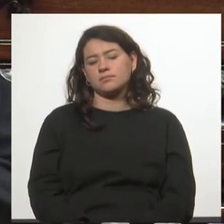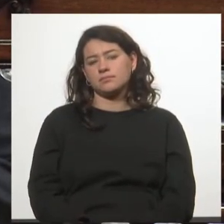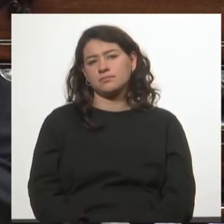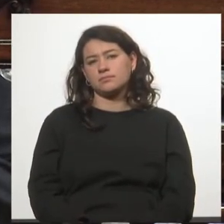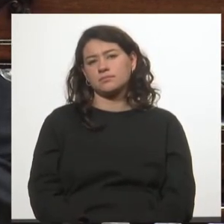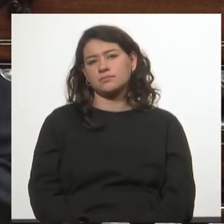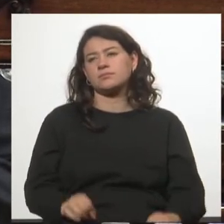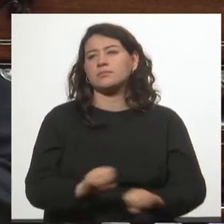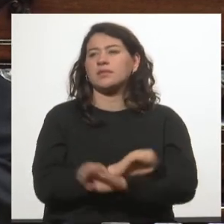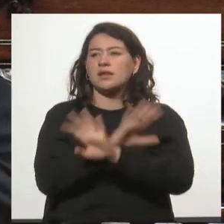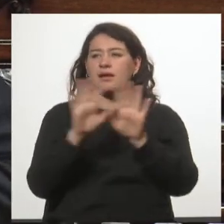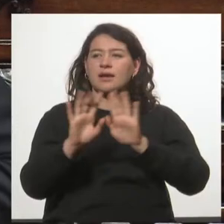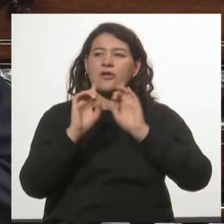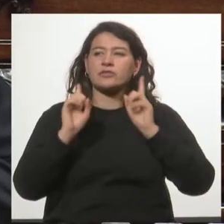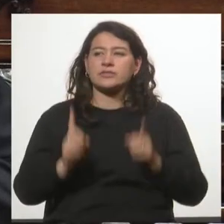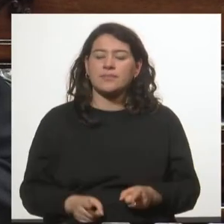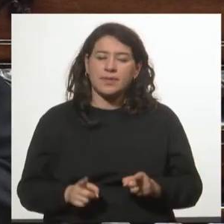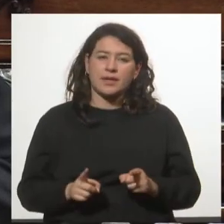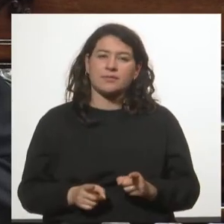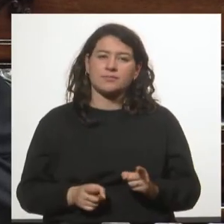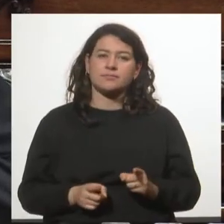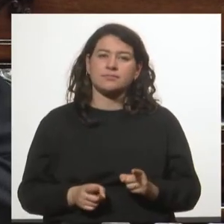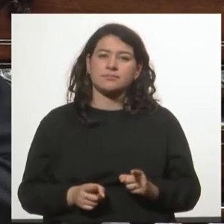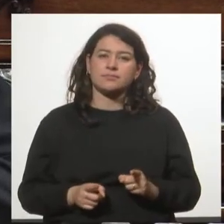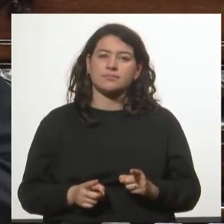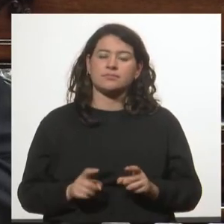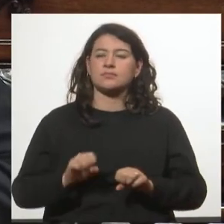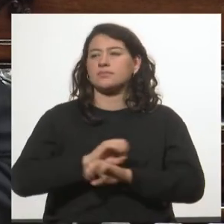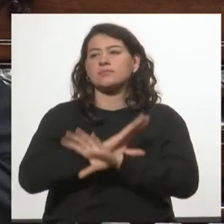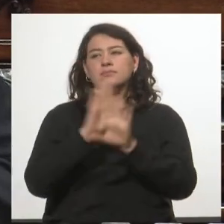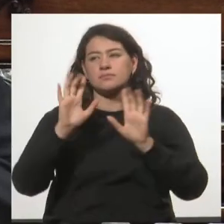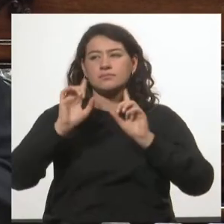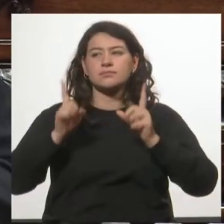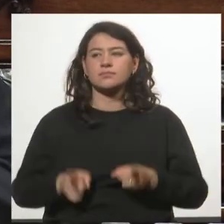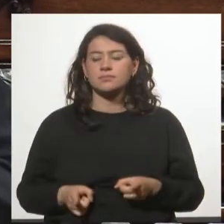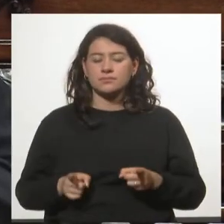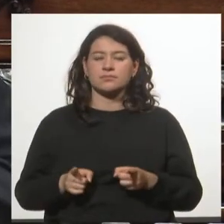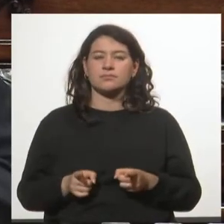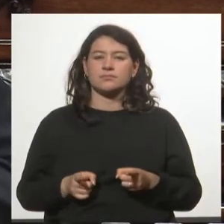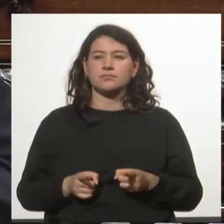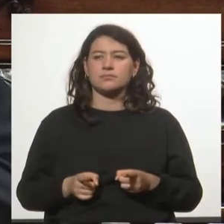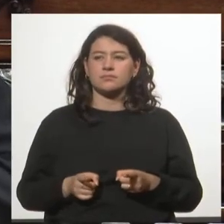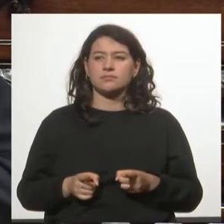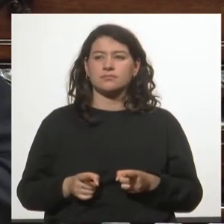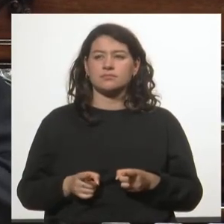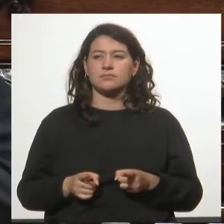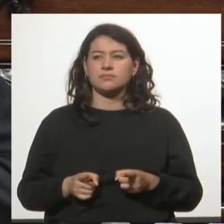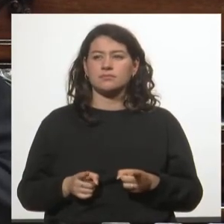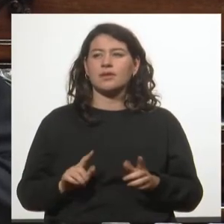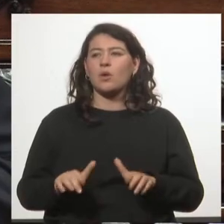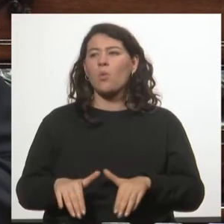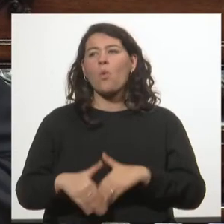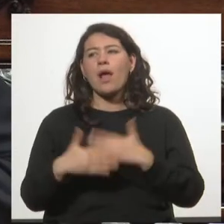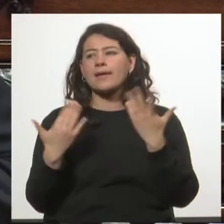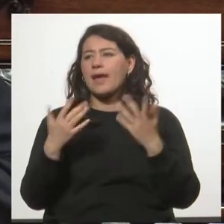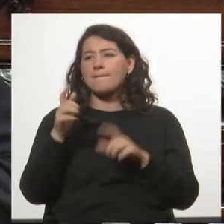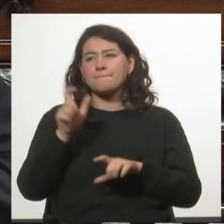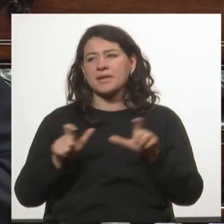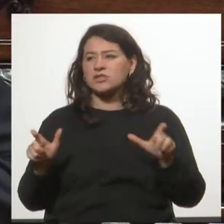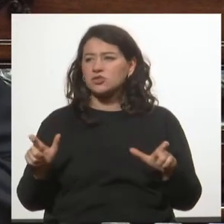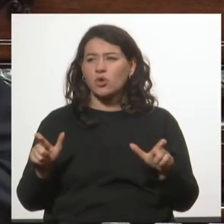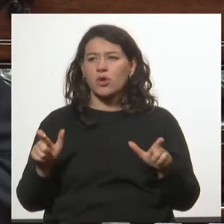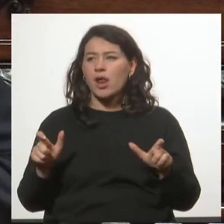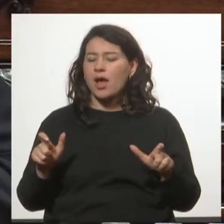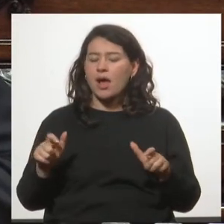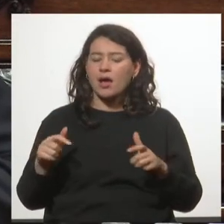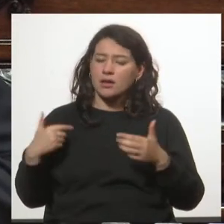está claro también y quedó muy claro también para cualquier ciudadano durante todo